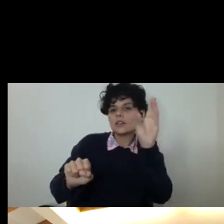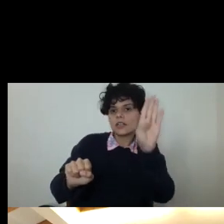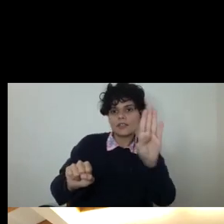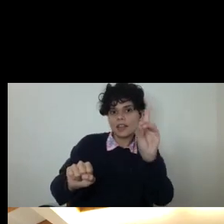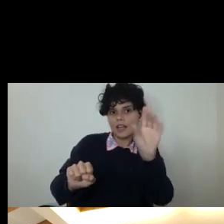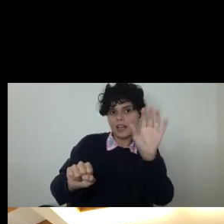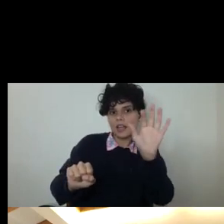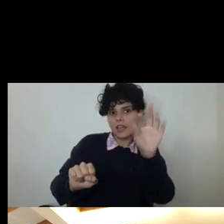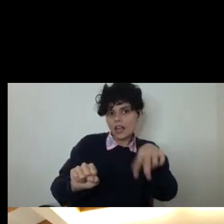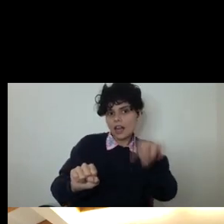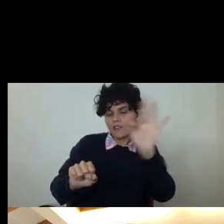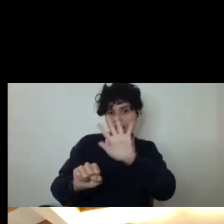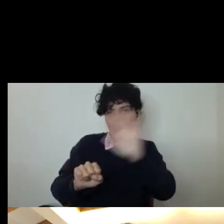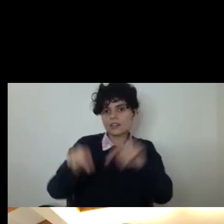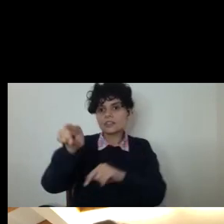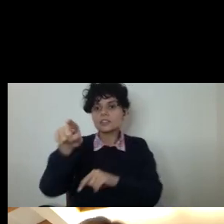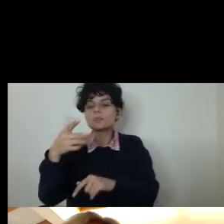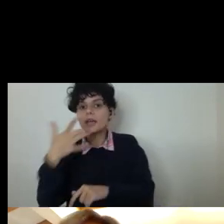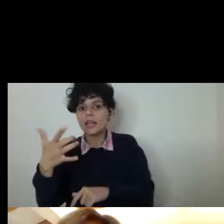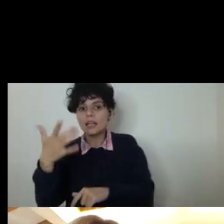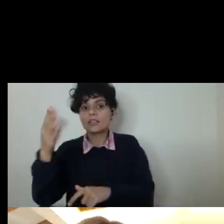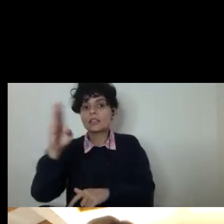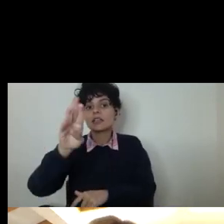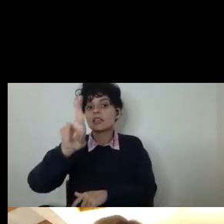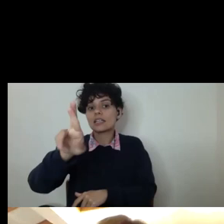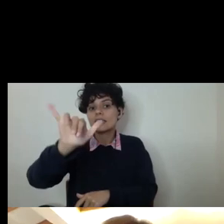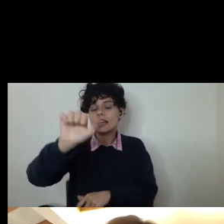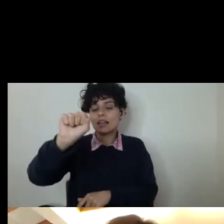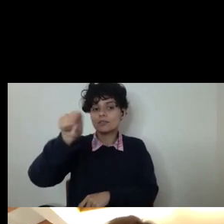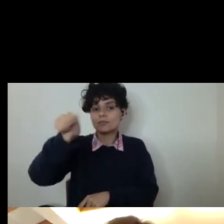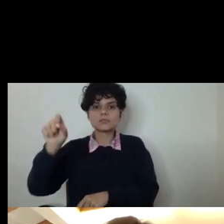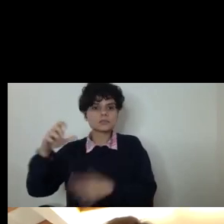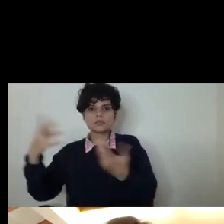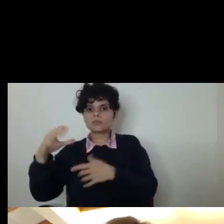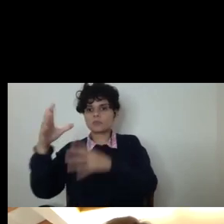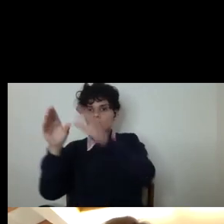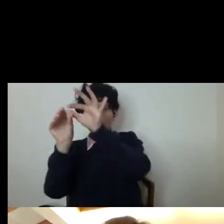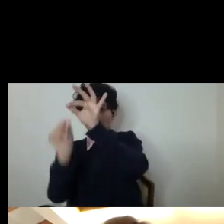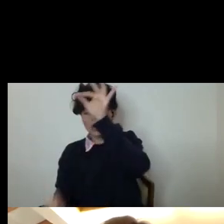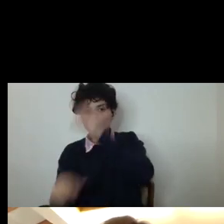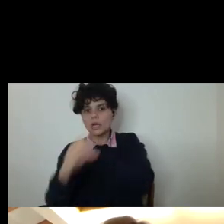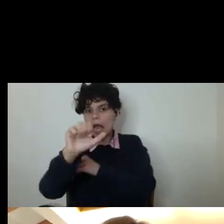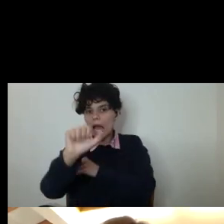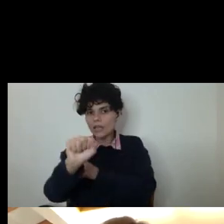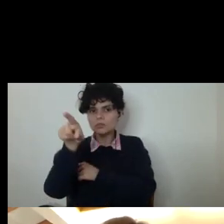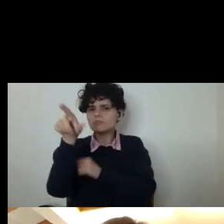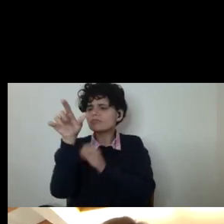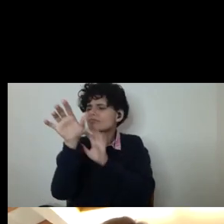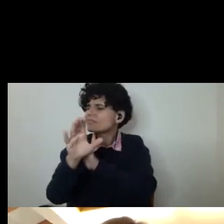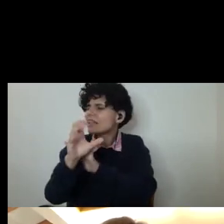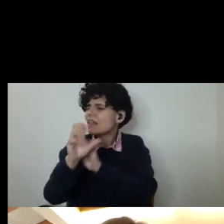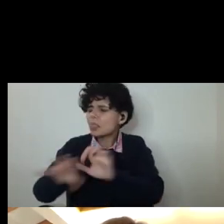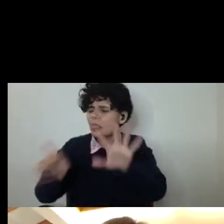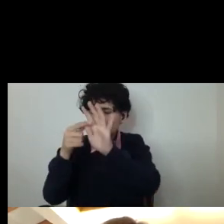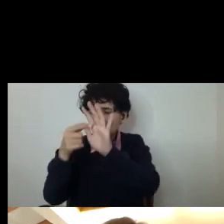eliminar la liberación de calcio mediada por estos receptores de ranodina hace que haya menos espinas todavía que en la